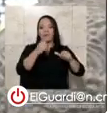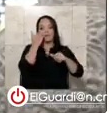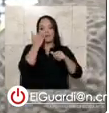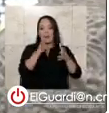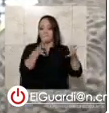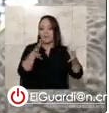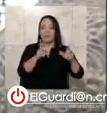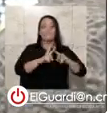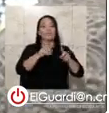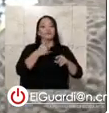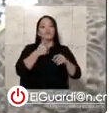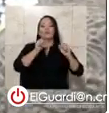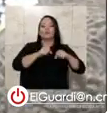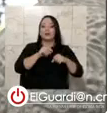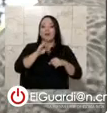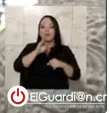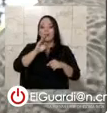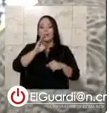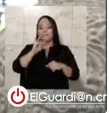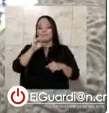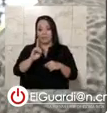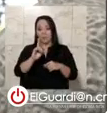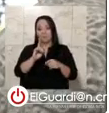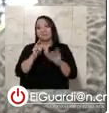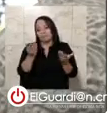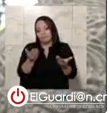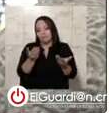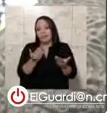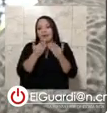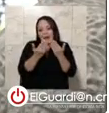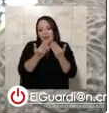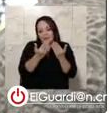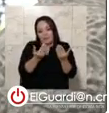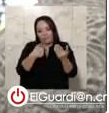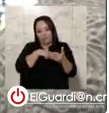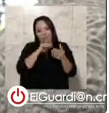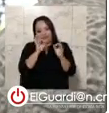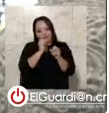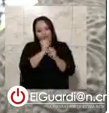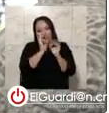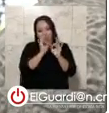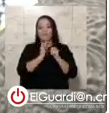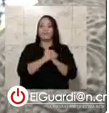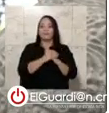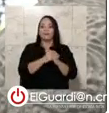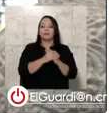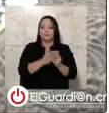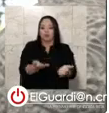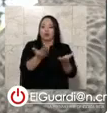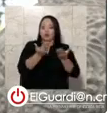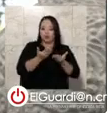la posibilidad de que el BID, dado esa graduación que hemos tenido, nos deje una contingencia